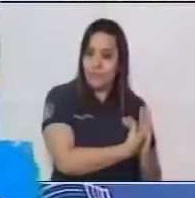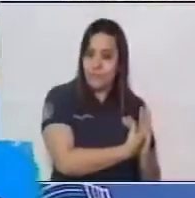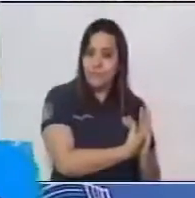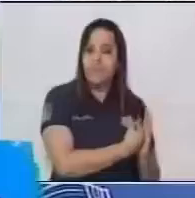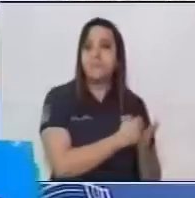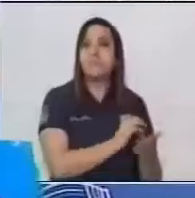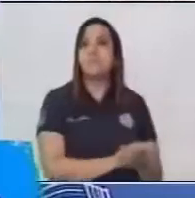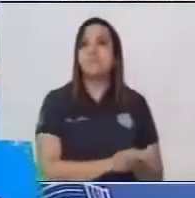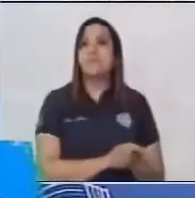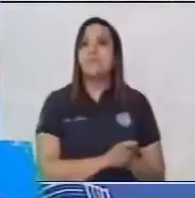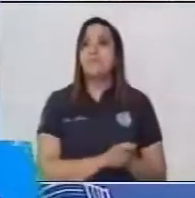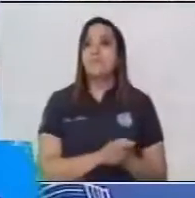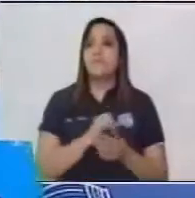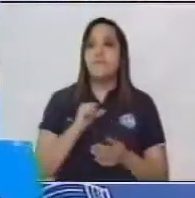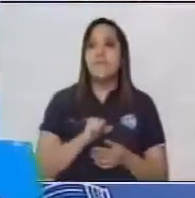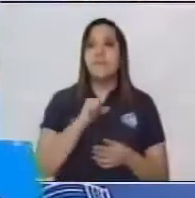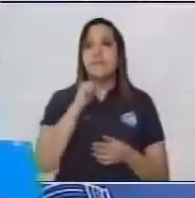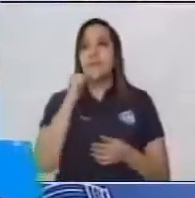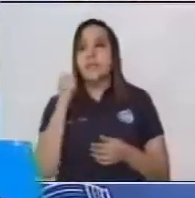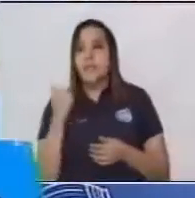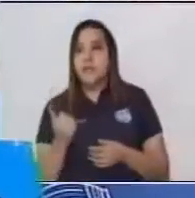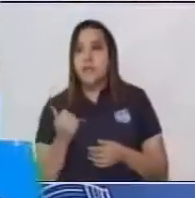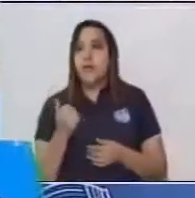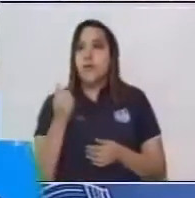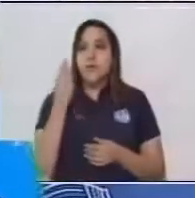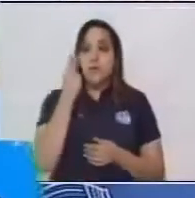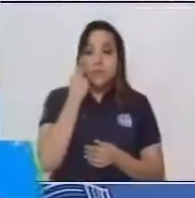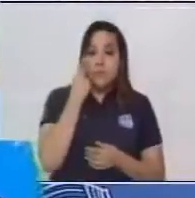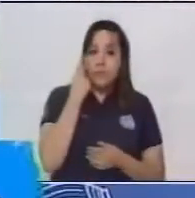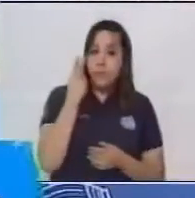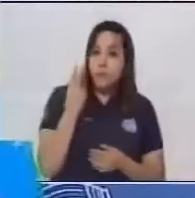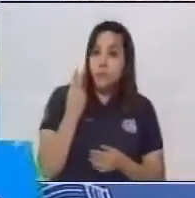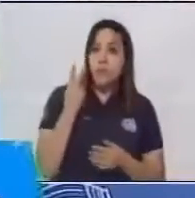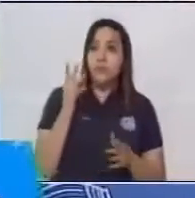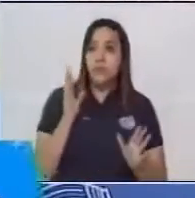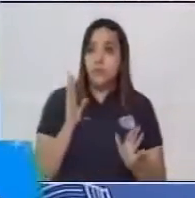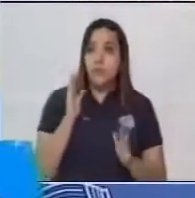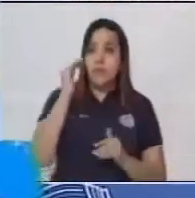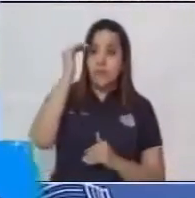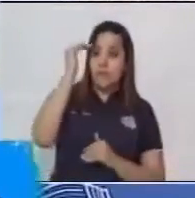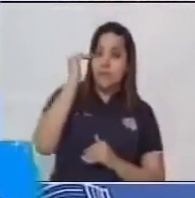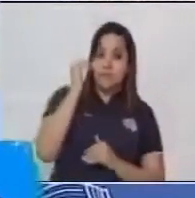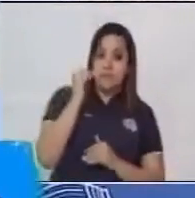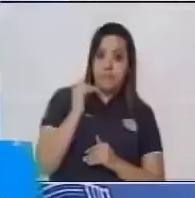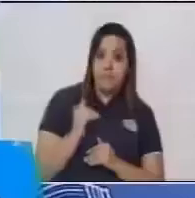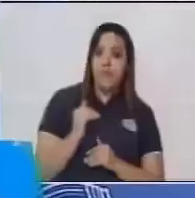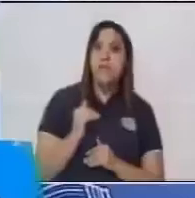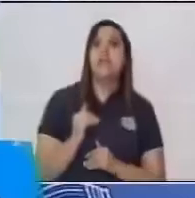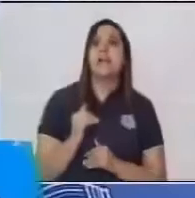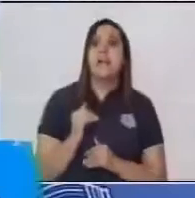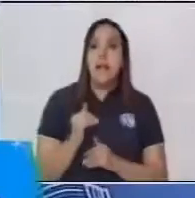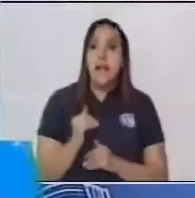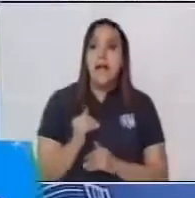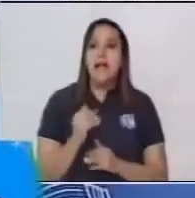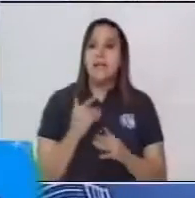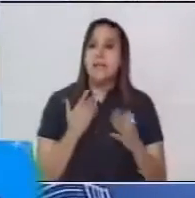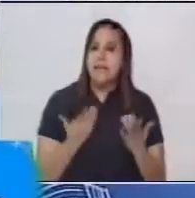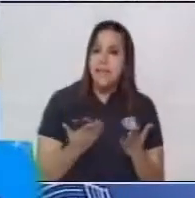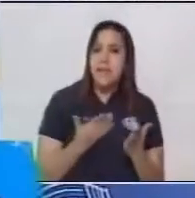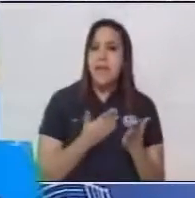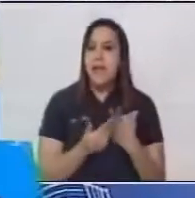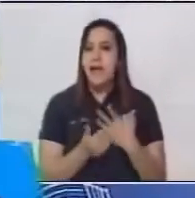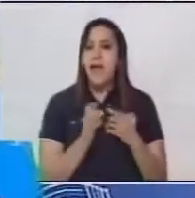Y ahora, como te puedes dar cuenta en estas series, hay momentos en los que nosotros